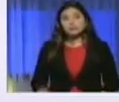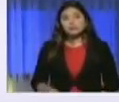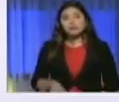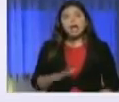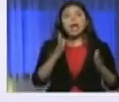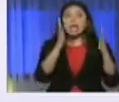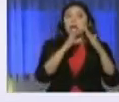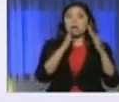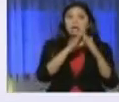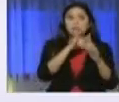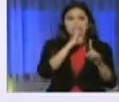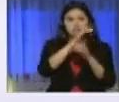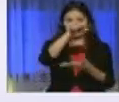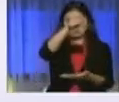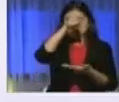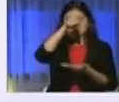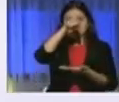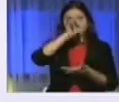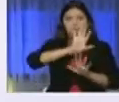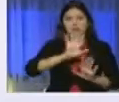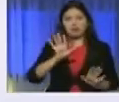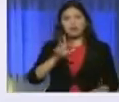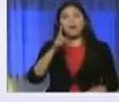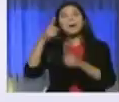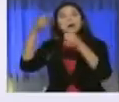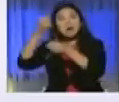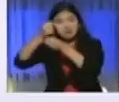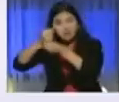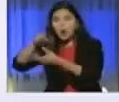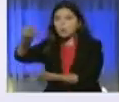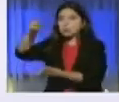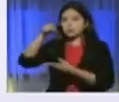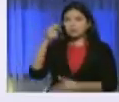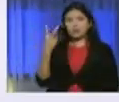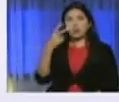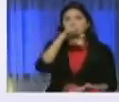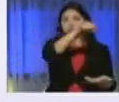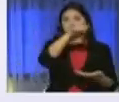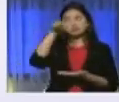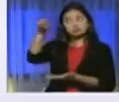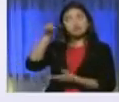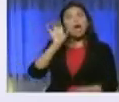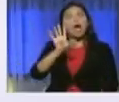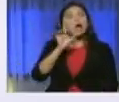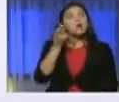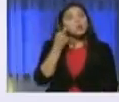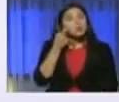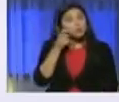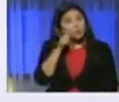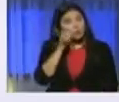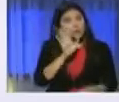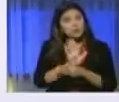casa y le llega en el trabajo. Cuidado, porque mira,